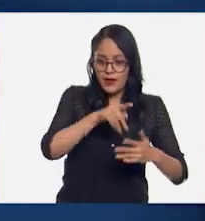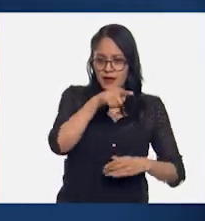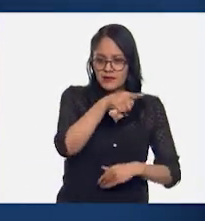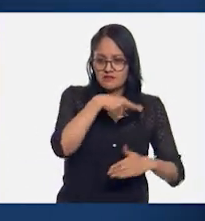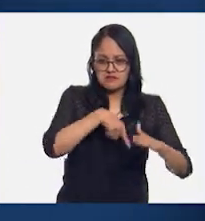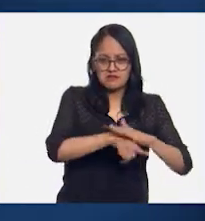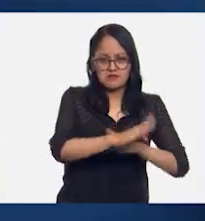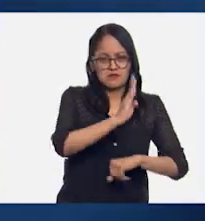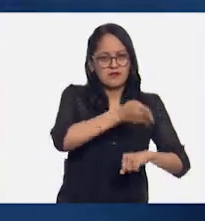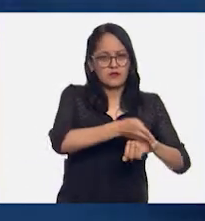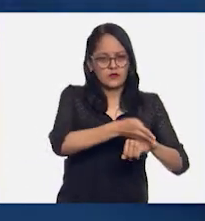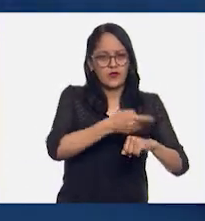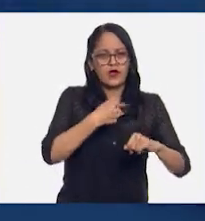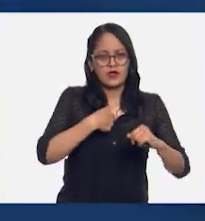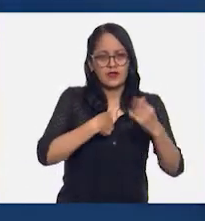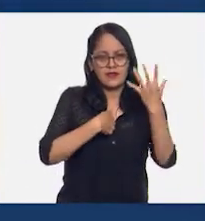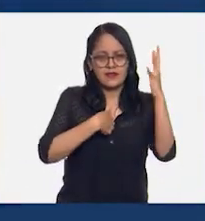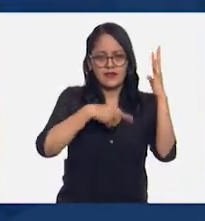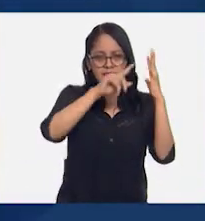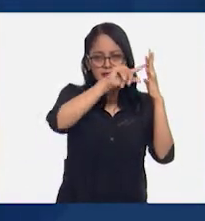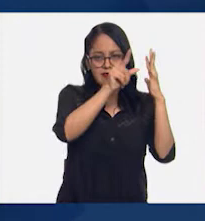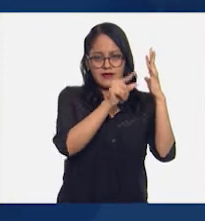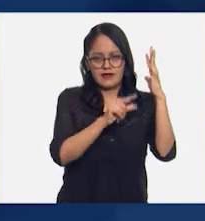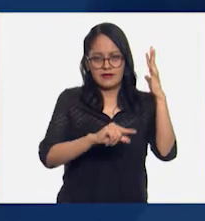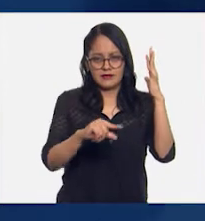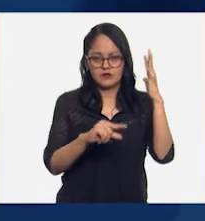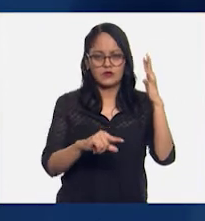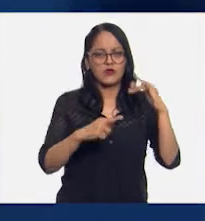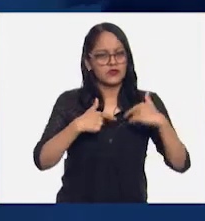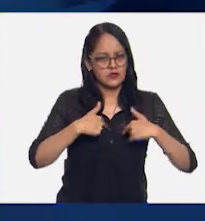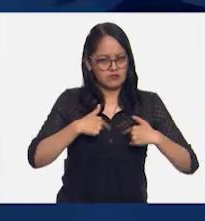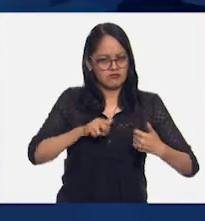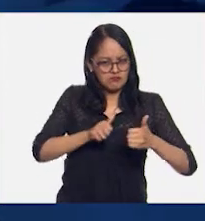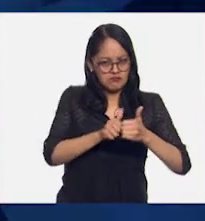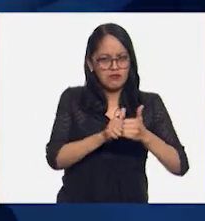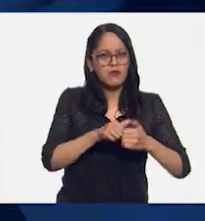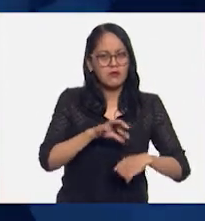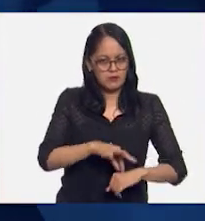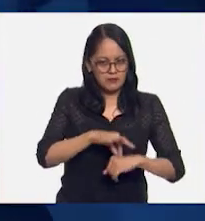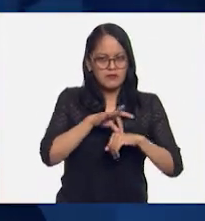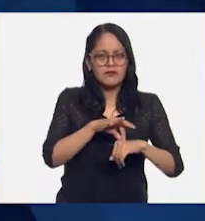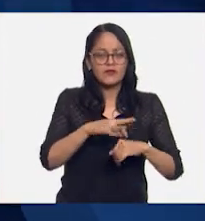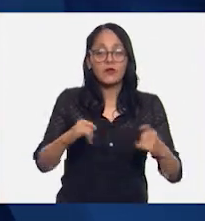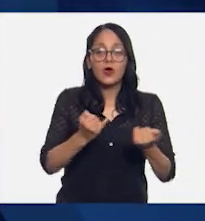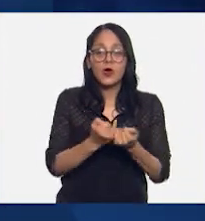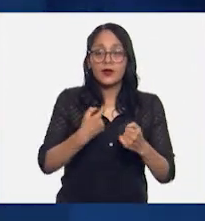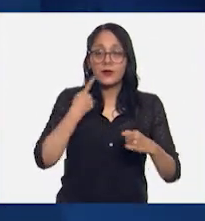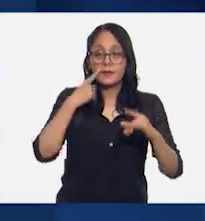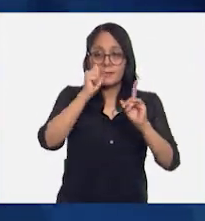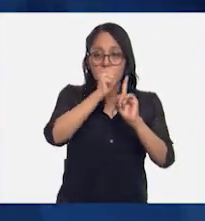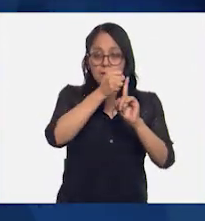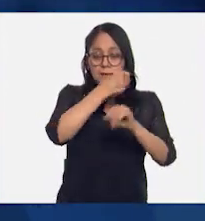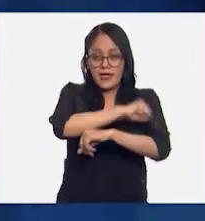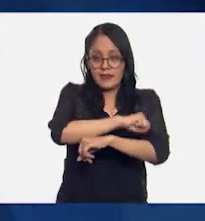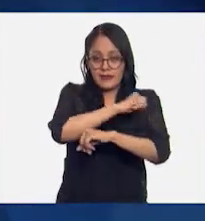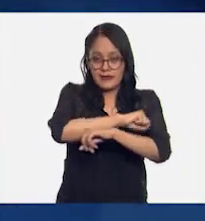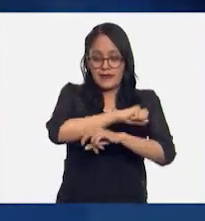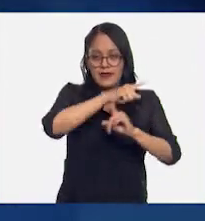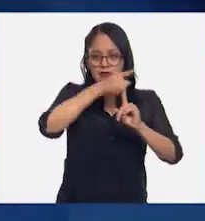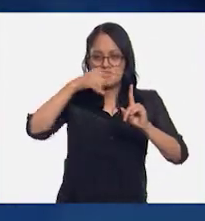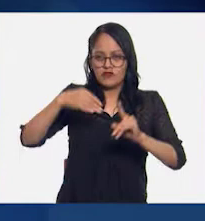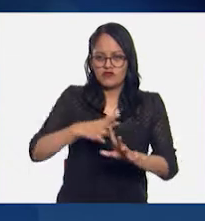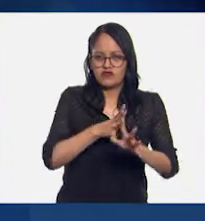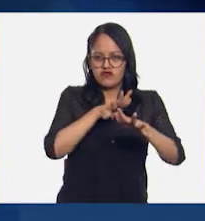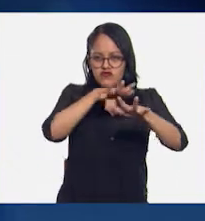otoño, yo esté presente con una ola errante. Yo circule a través de las ventanas y al oírme levante